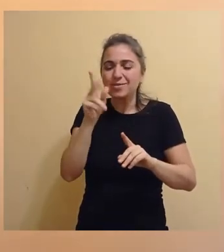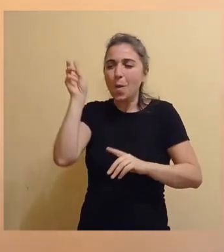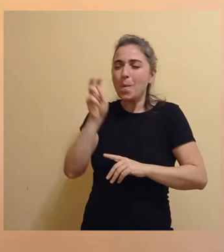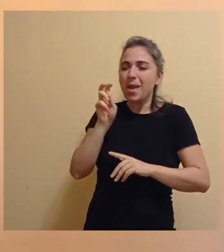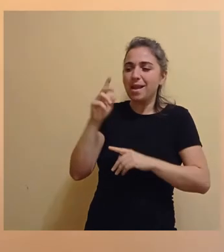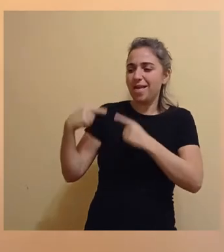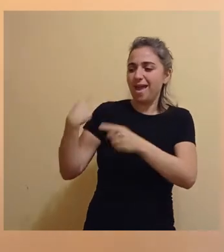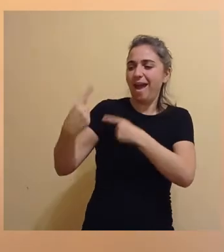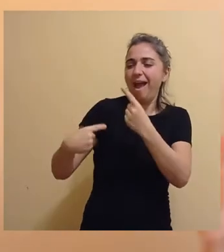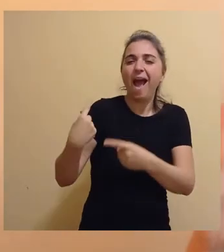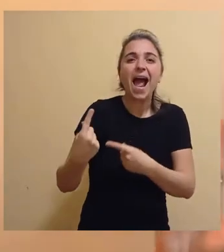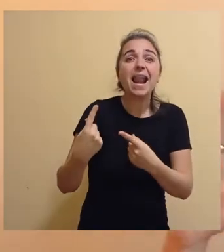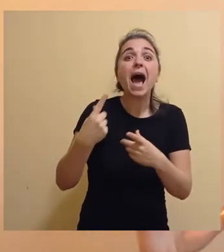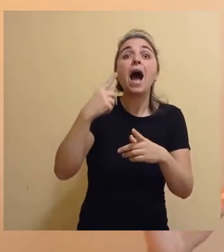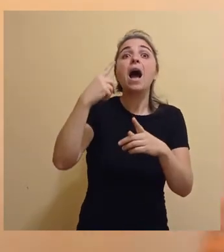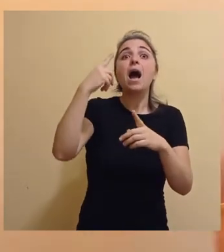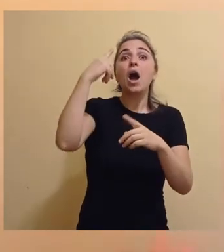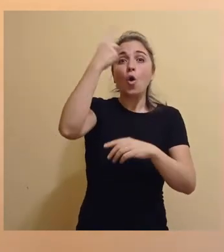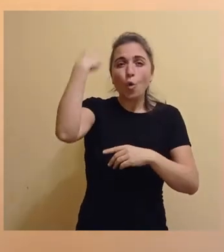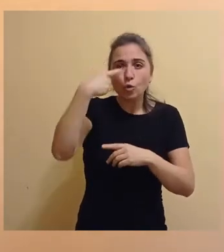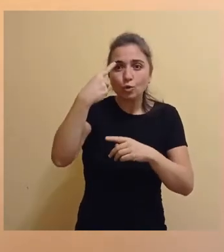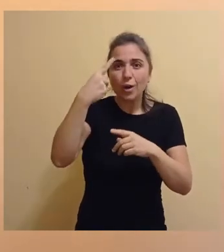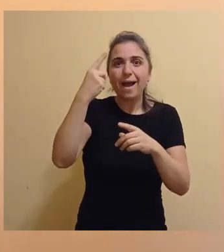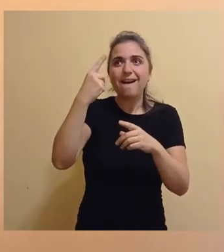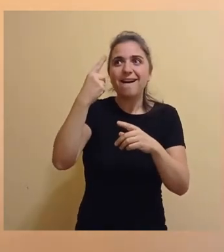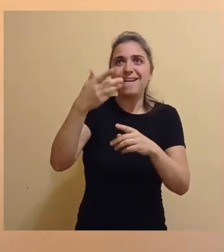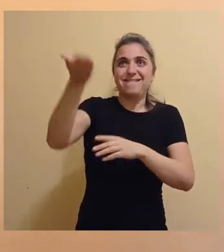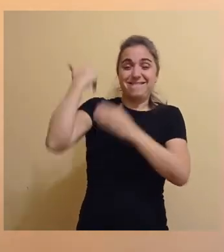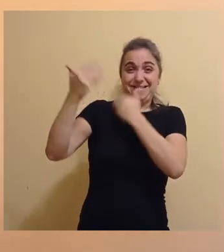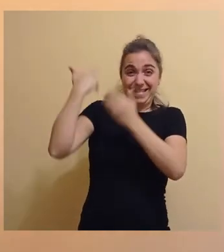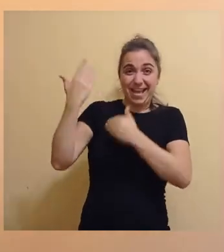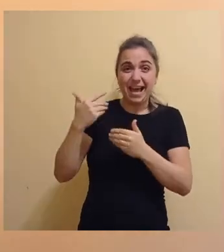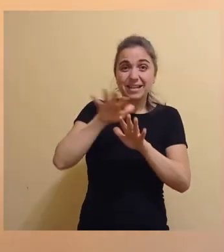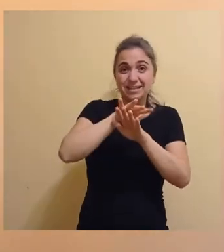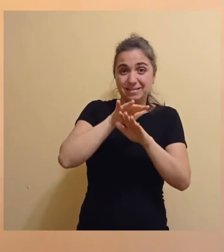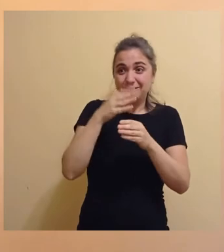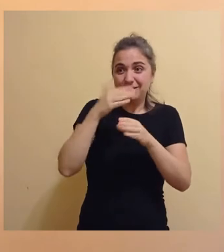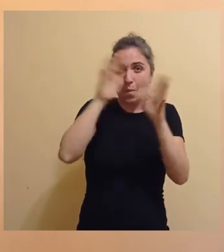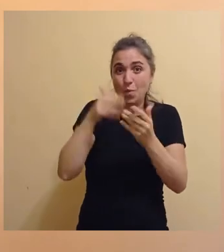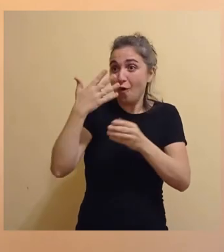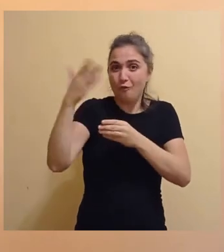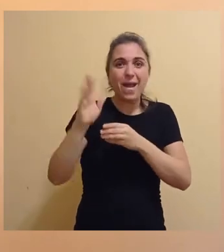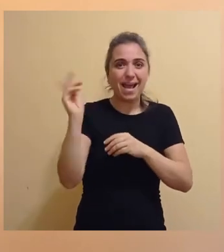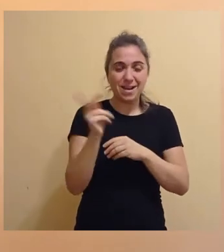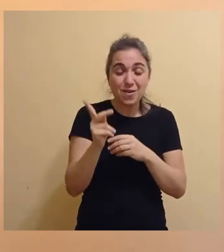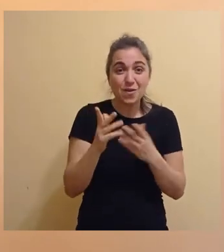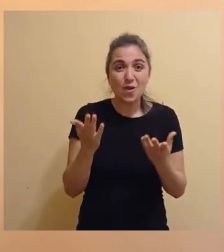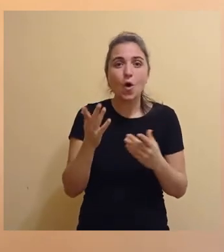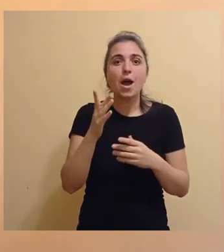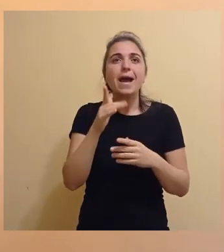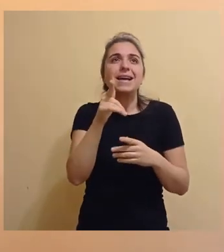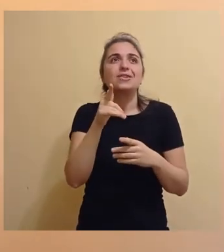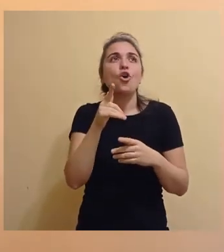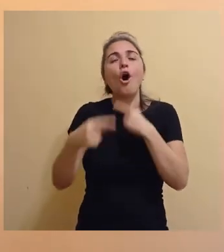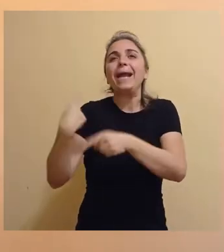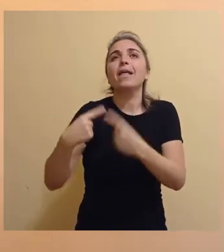pero esto en realidad viene de toda la cultura offline, toda la cultura desconectada que hemos recibido, no ahora,